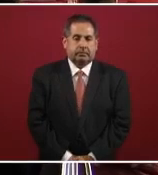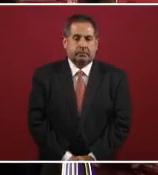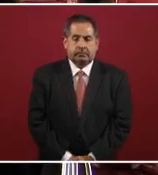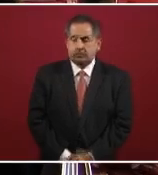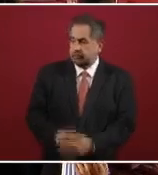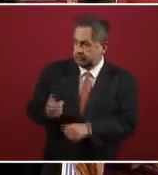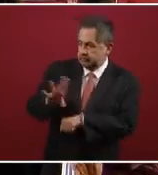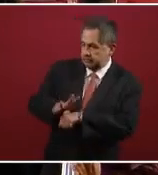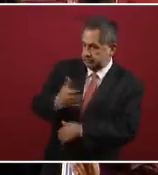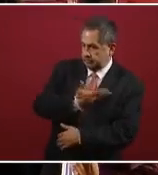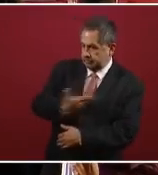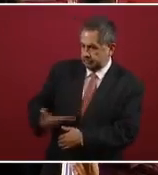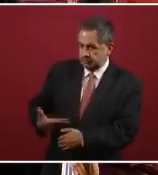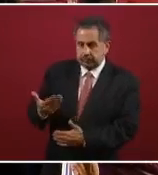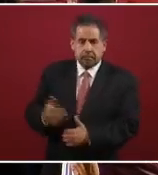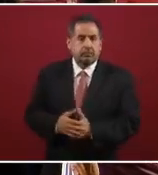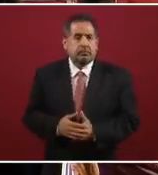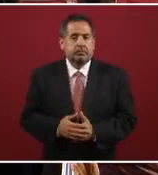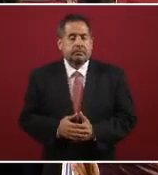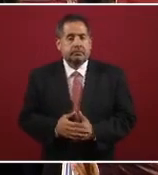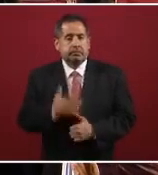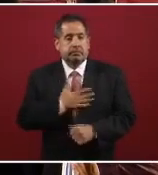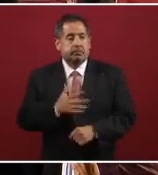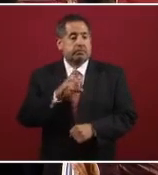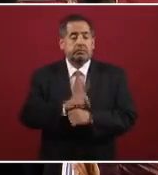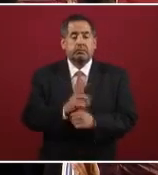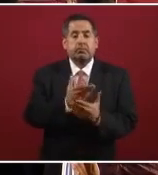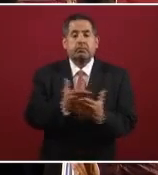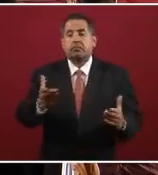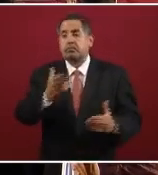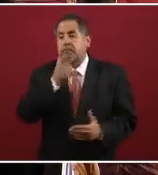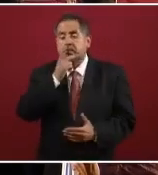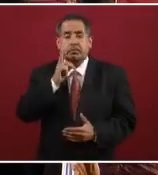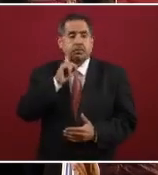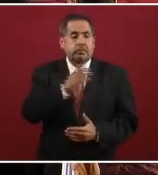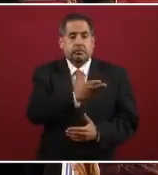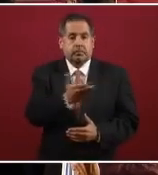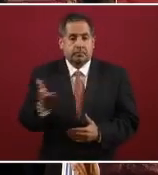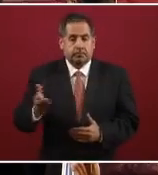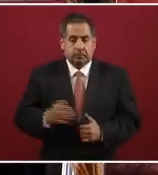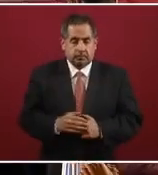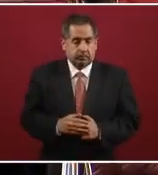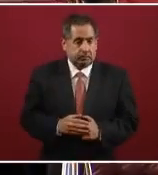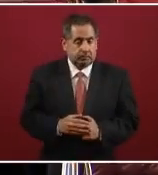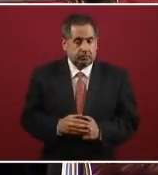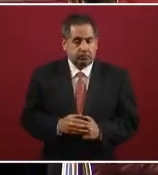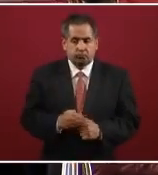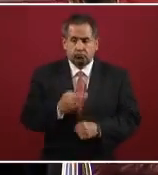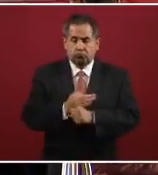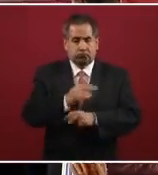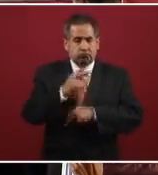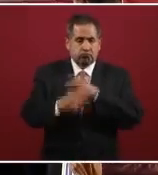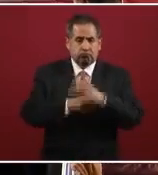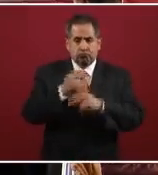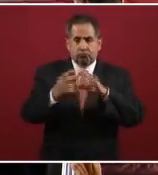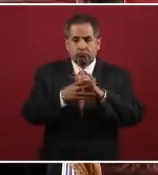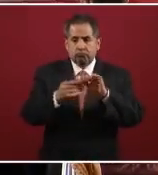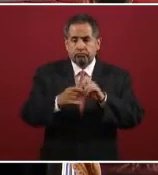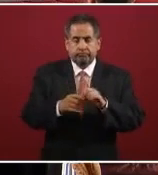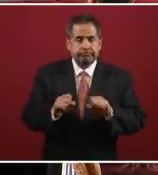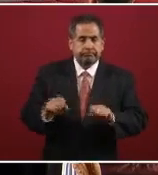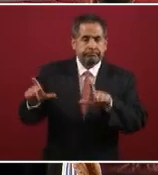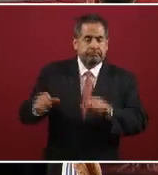con su permisión presidente muy buenos días a todos ya todos y vamos a dar una expulsión con dos